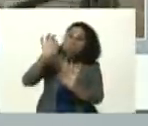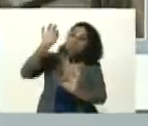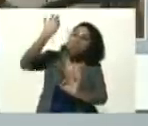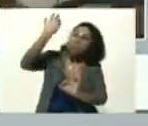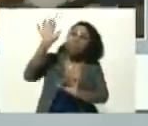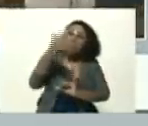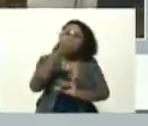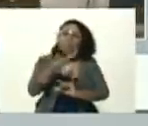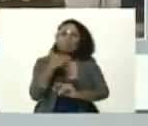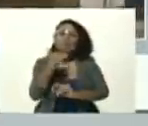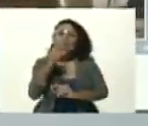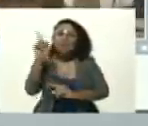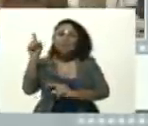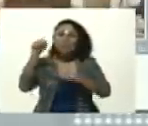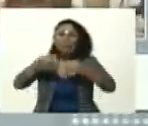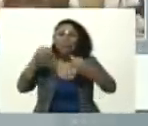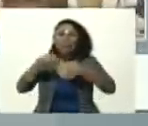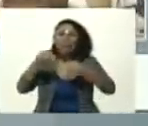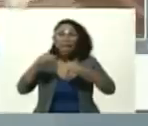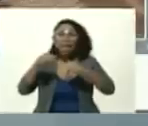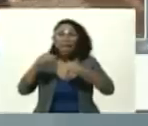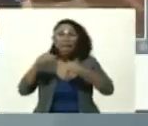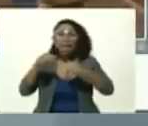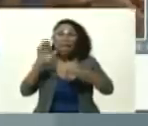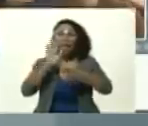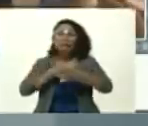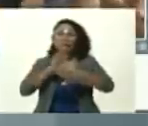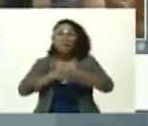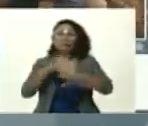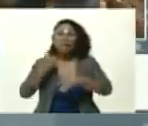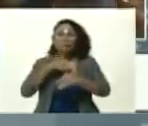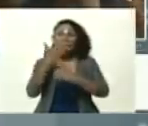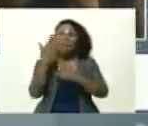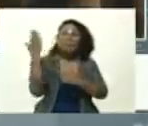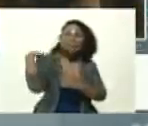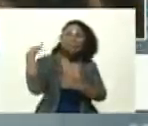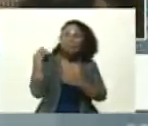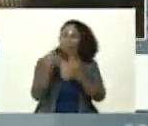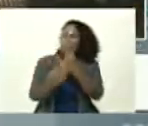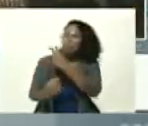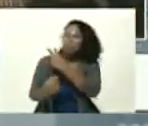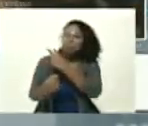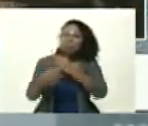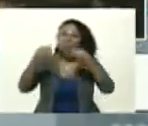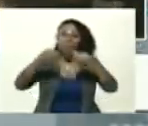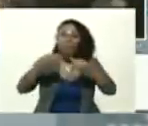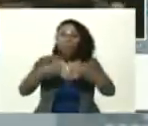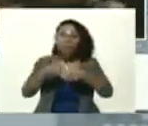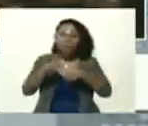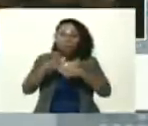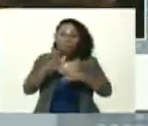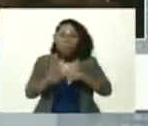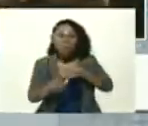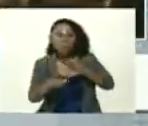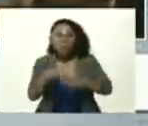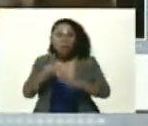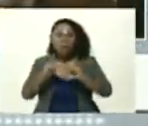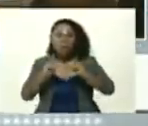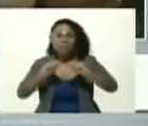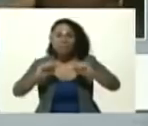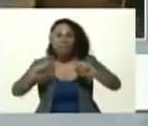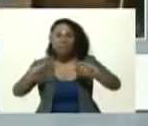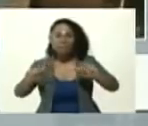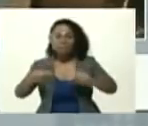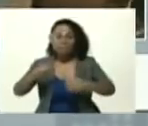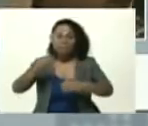del tamaño de este aviso que está a nuestras espaldas. Y hoy ya estamos pisando tierra firme, estamos en el